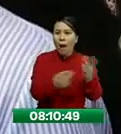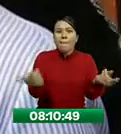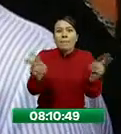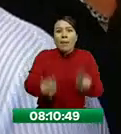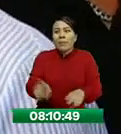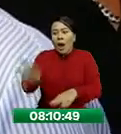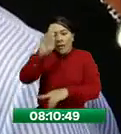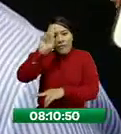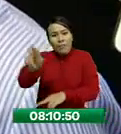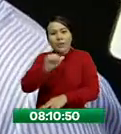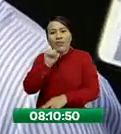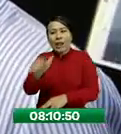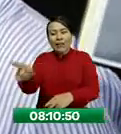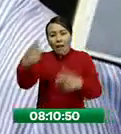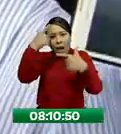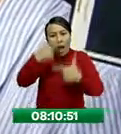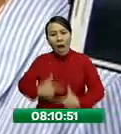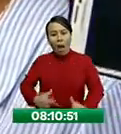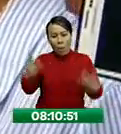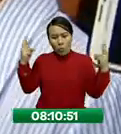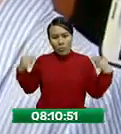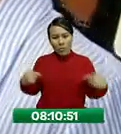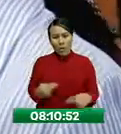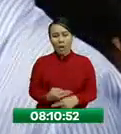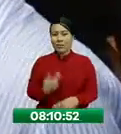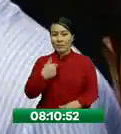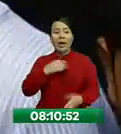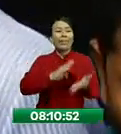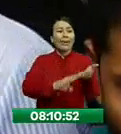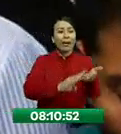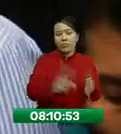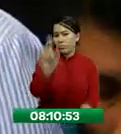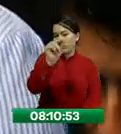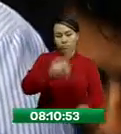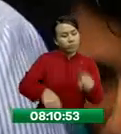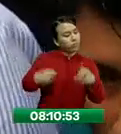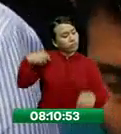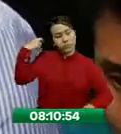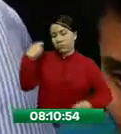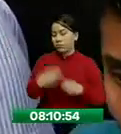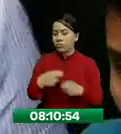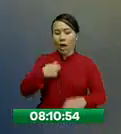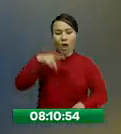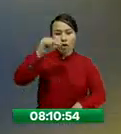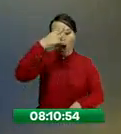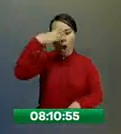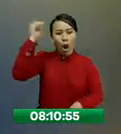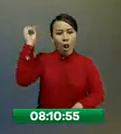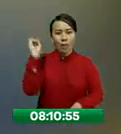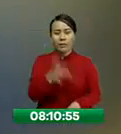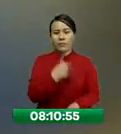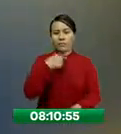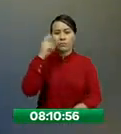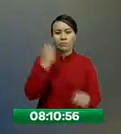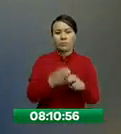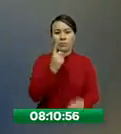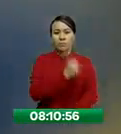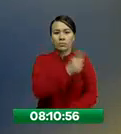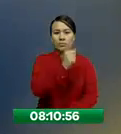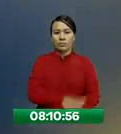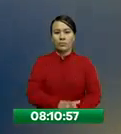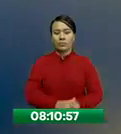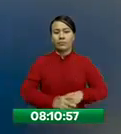daño, olvídense de que va a haber alguna medida alternativa con nosotros. Olvídense de eso. Informó Adriana